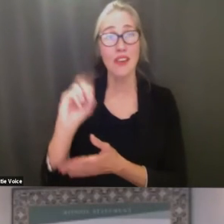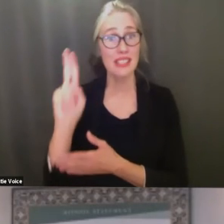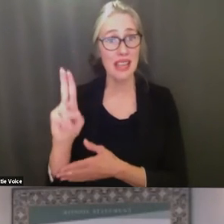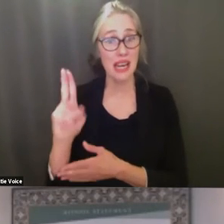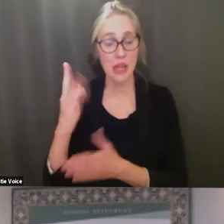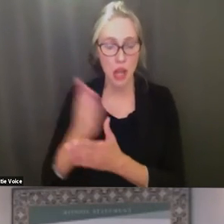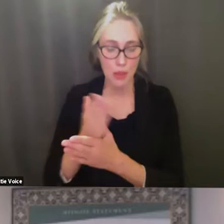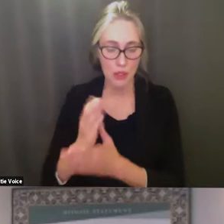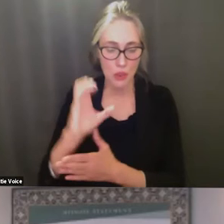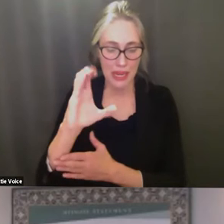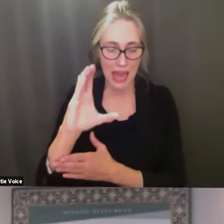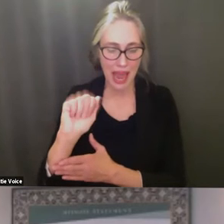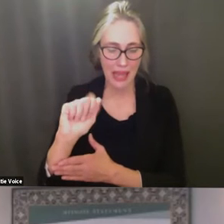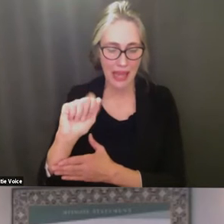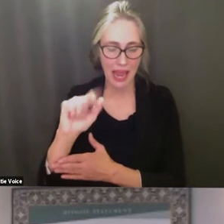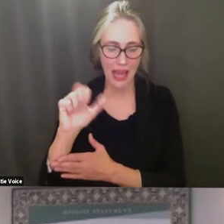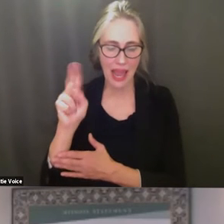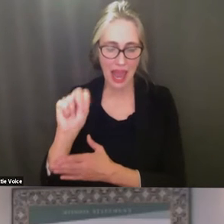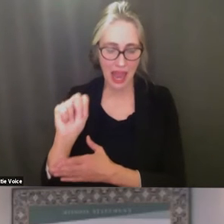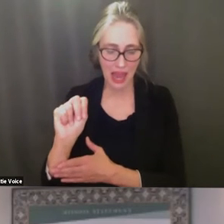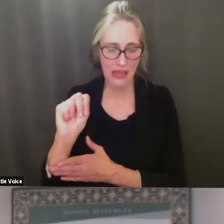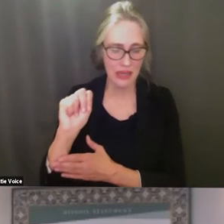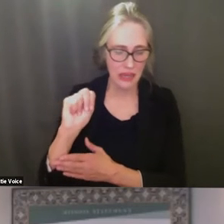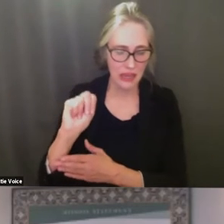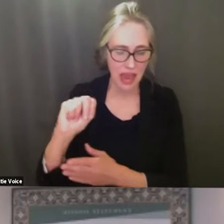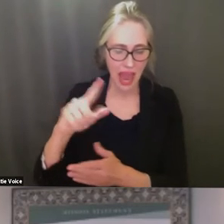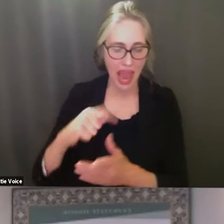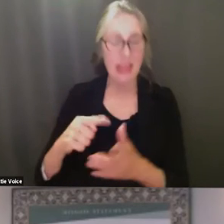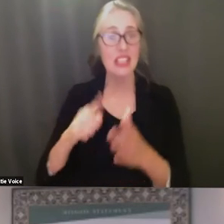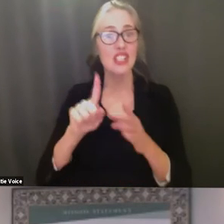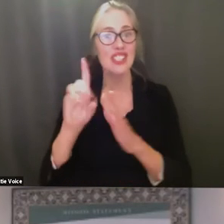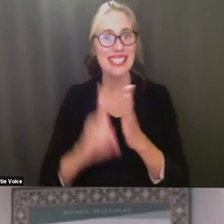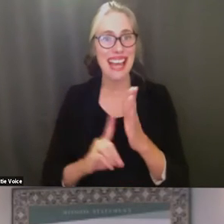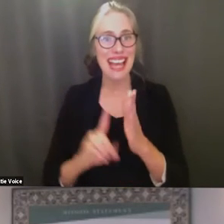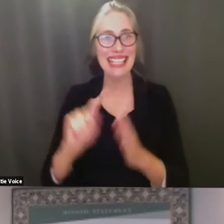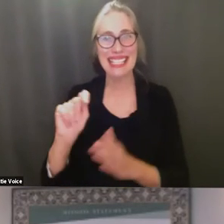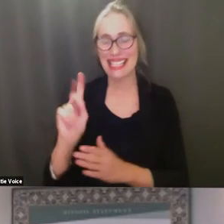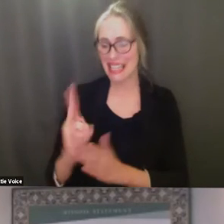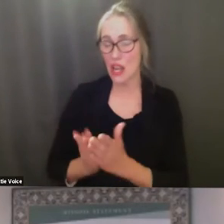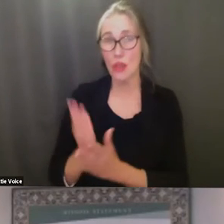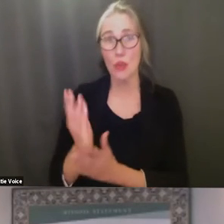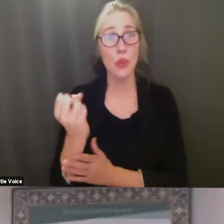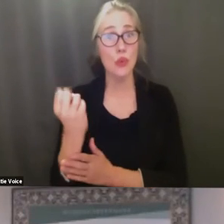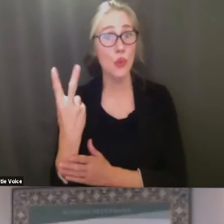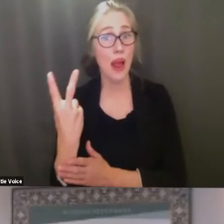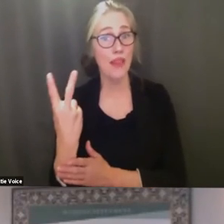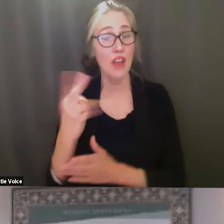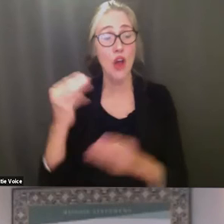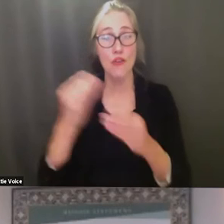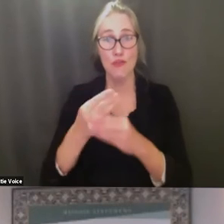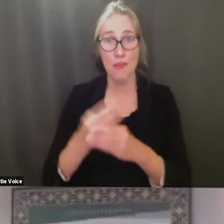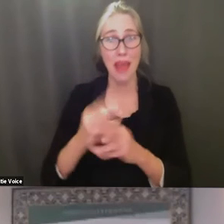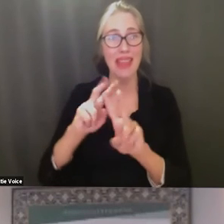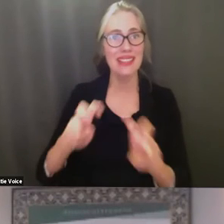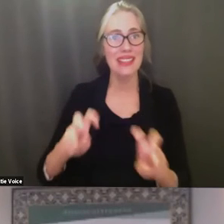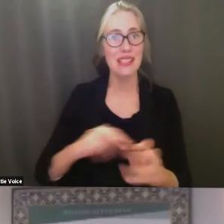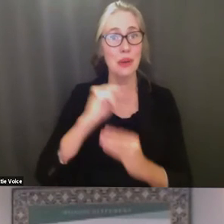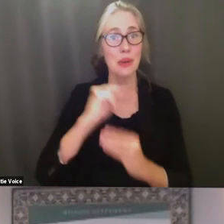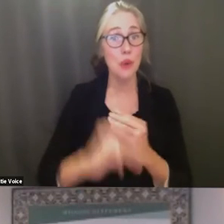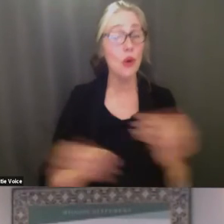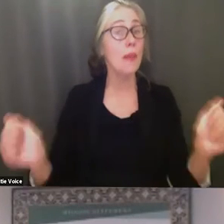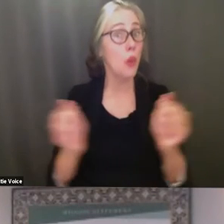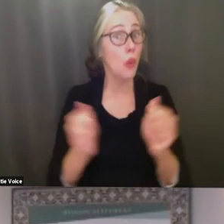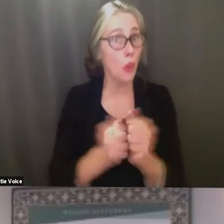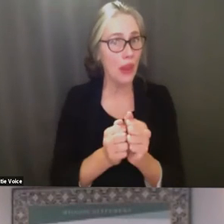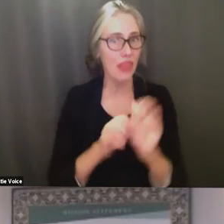Unificado de Santa Bárbara para diseñar un sistema de evaluación de matemáticas desde TK hasta 12º y desarrollo profesional.